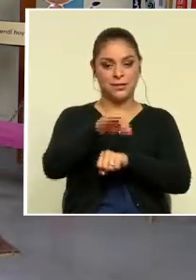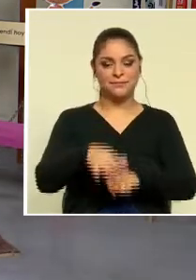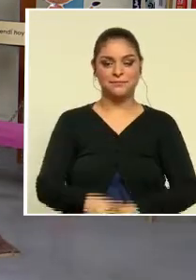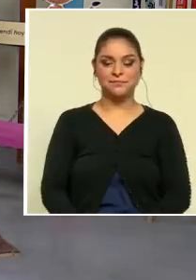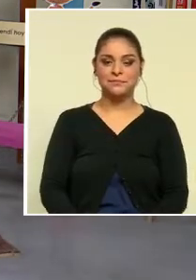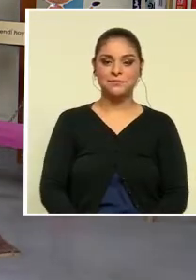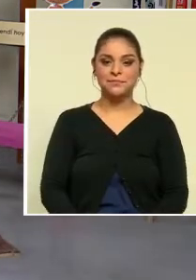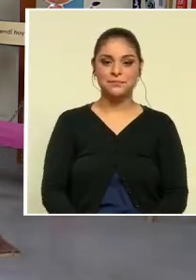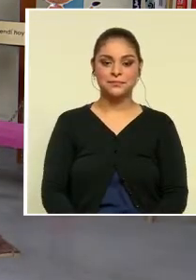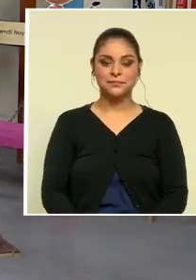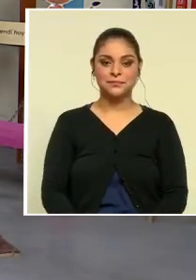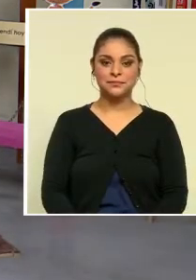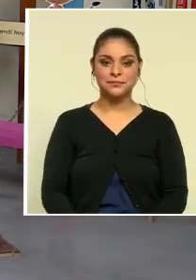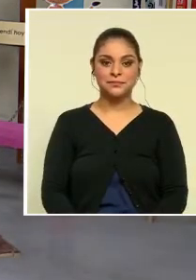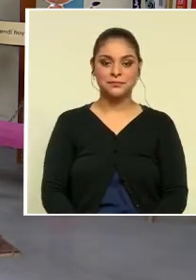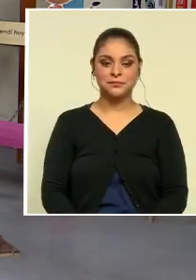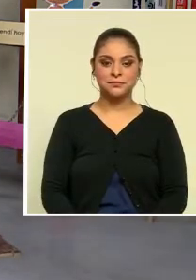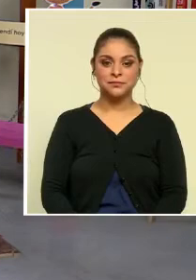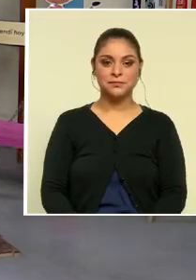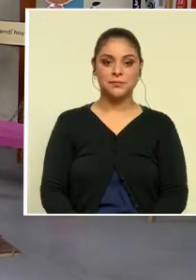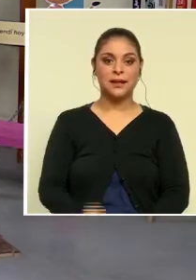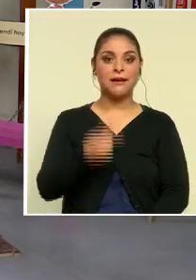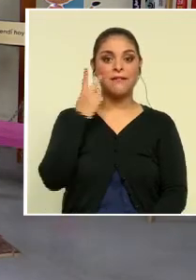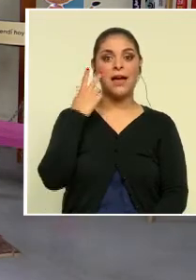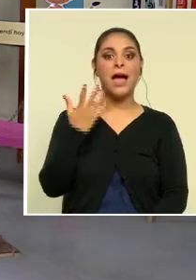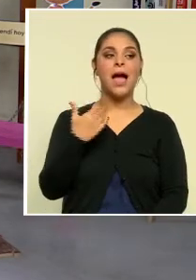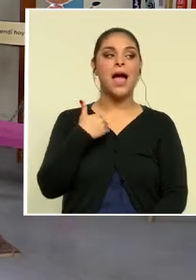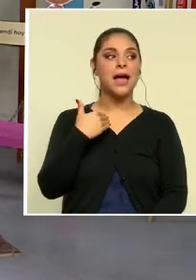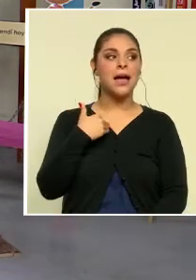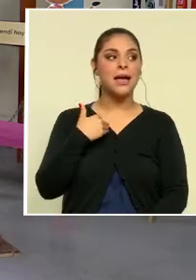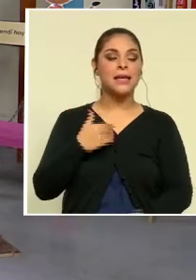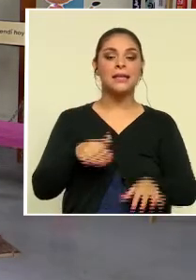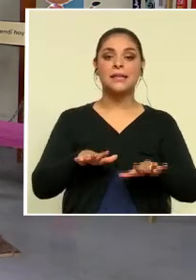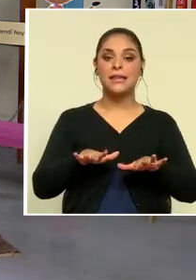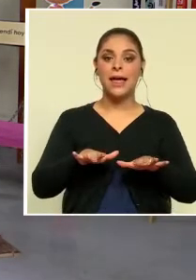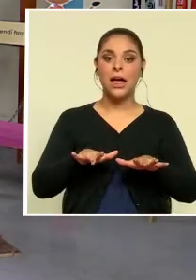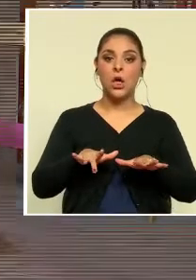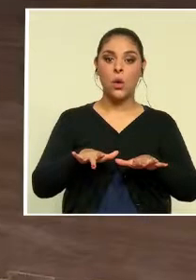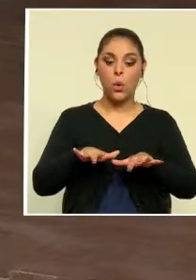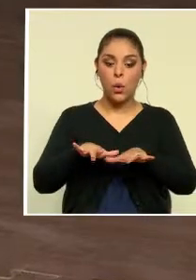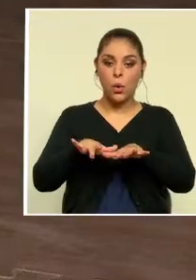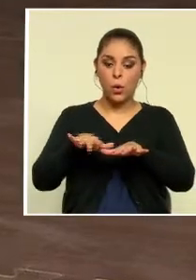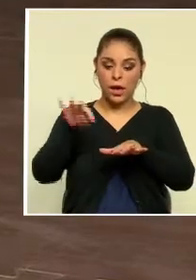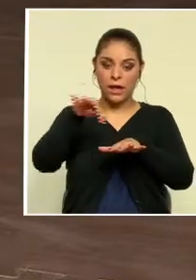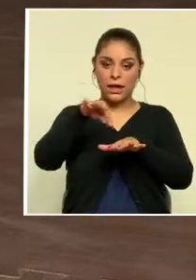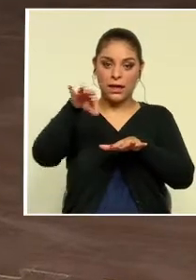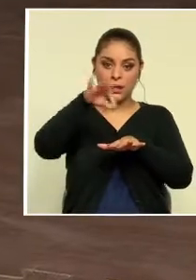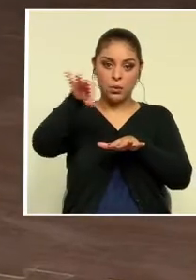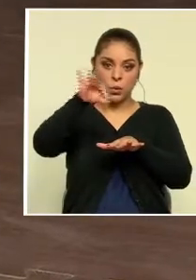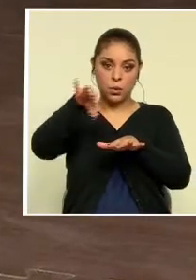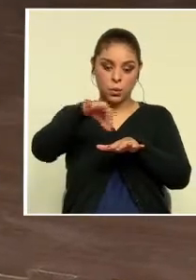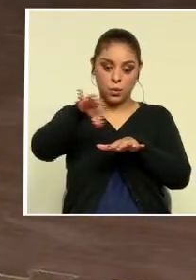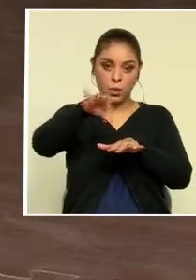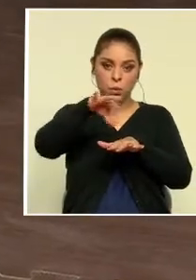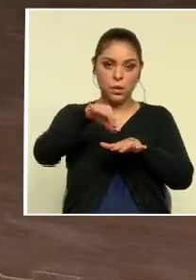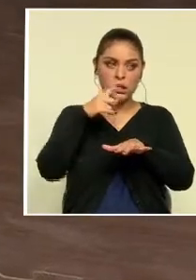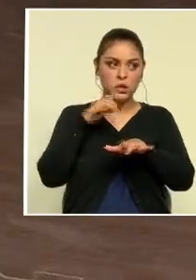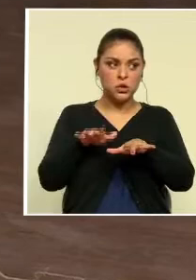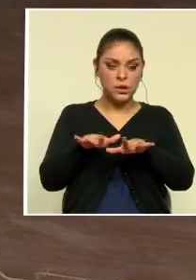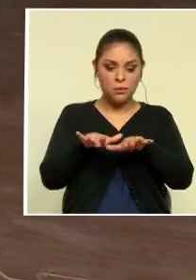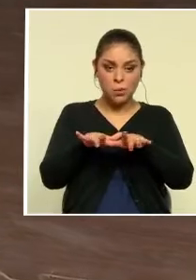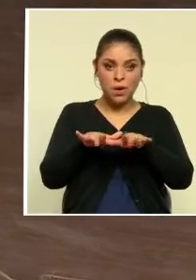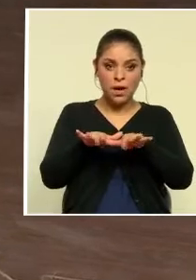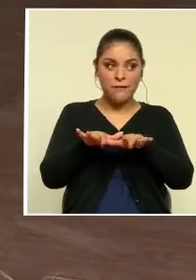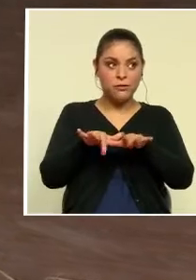y quisiera que él ve hasta el dedito de ti vea cómo se ha tomado los grados y